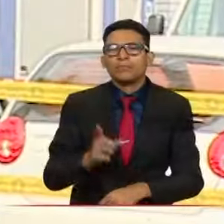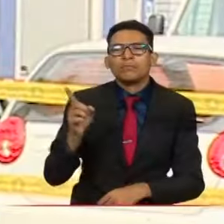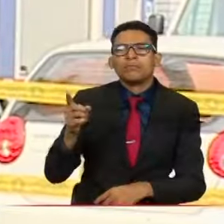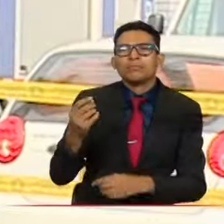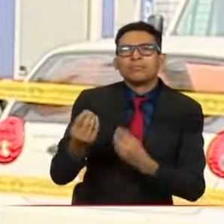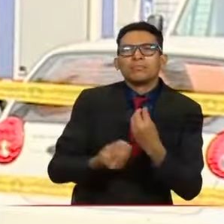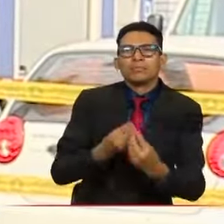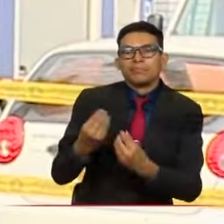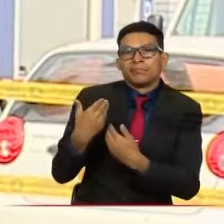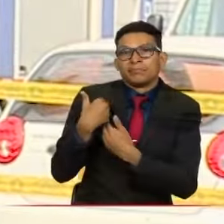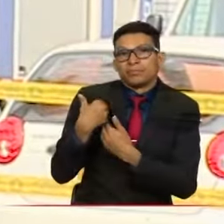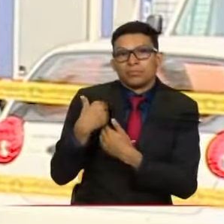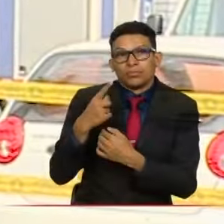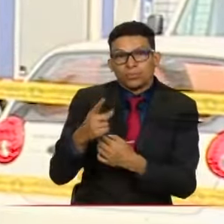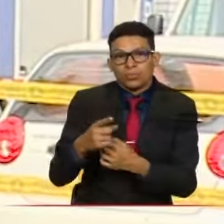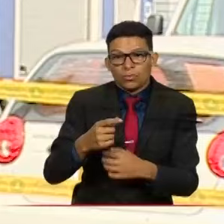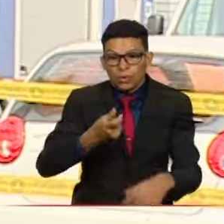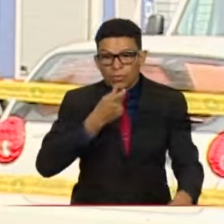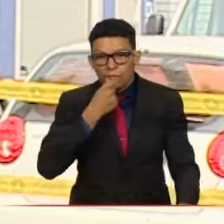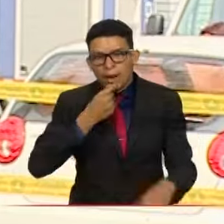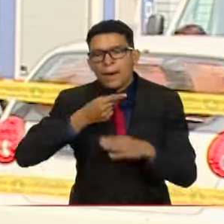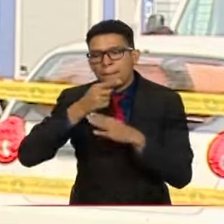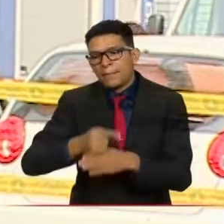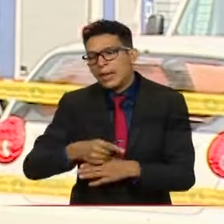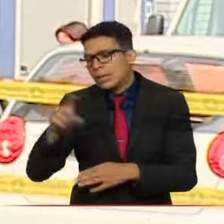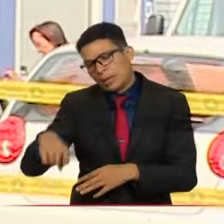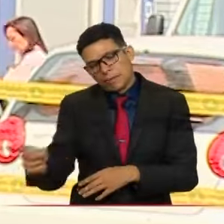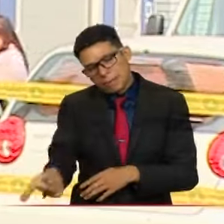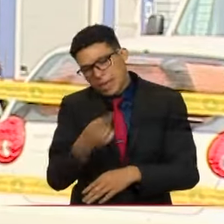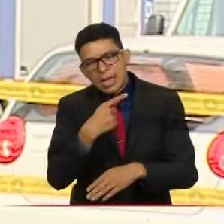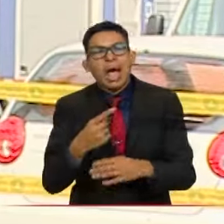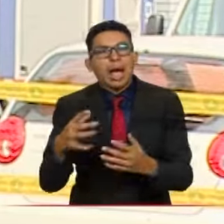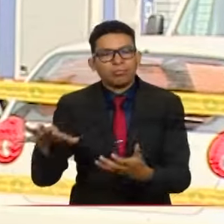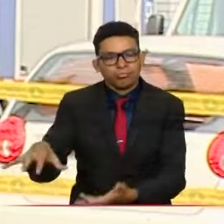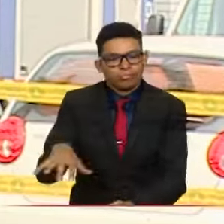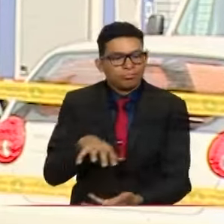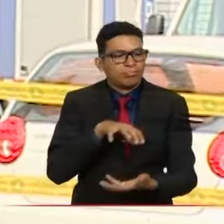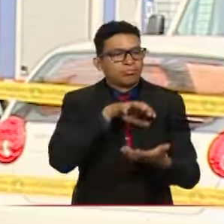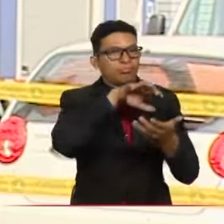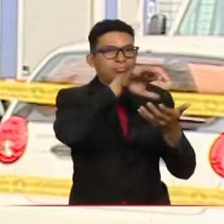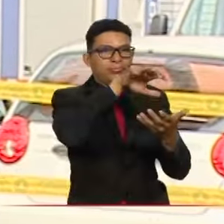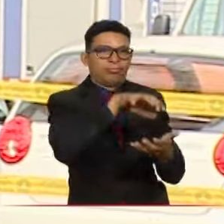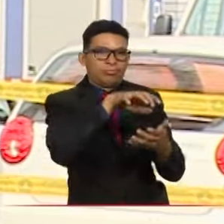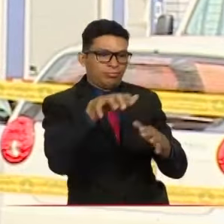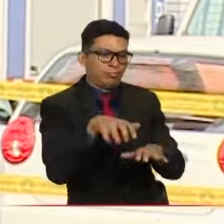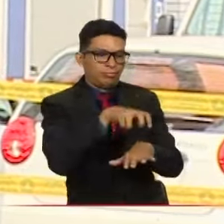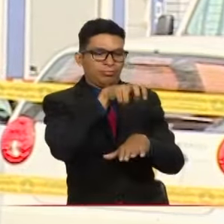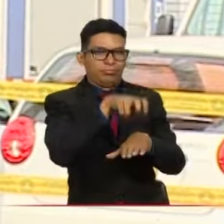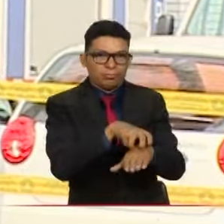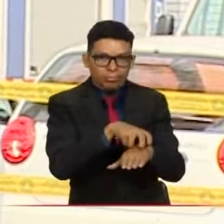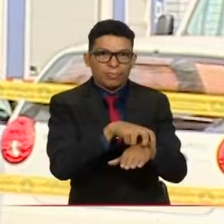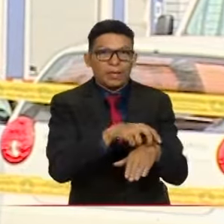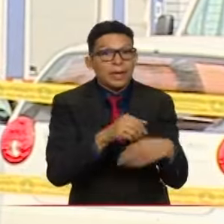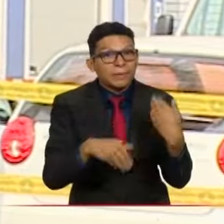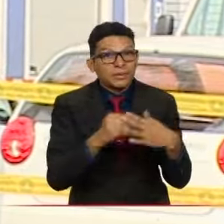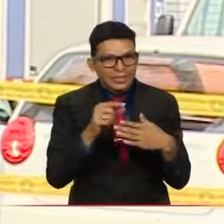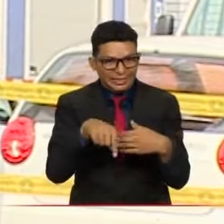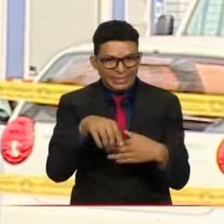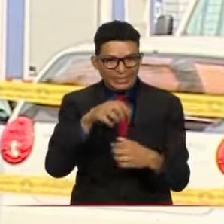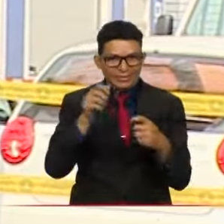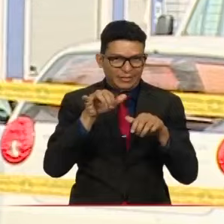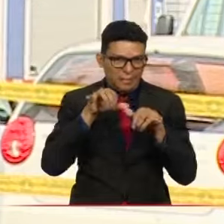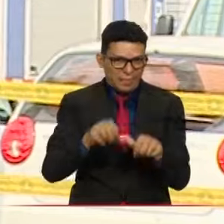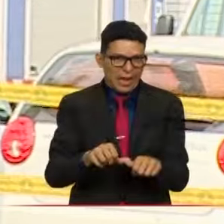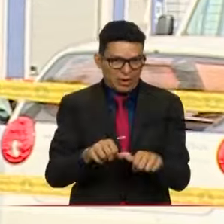solamente está en el momento que la autoridad ordena la inmovilización para que lleve el vehículo, lo suba a la grúa y lo traslade desde el punto donde fue